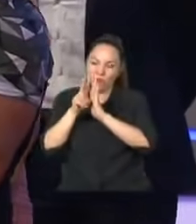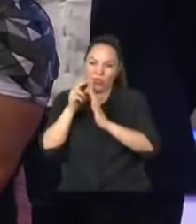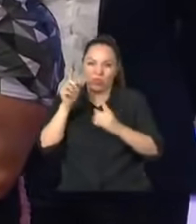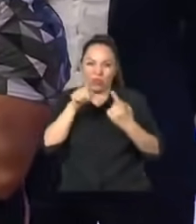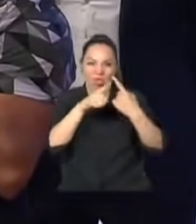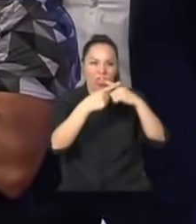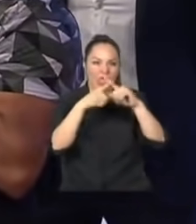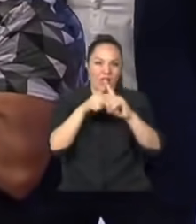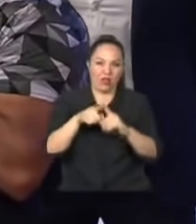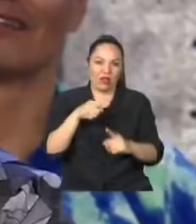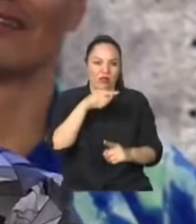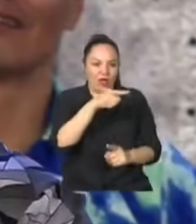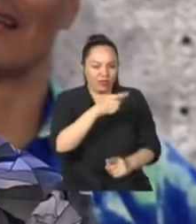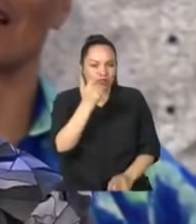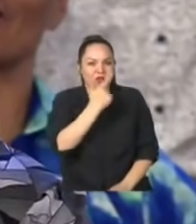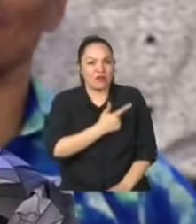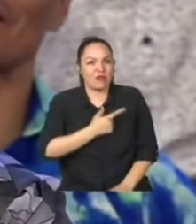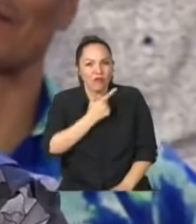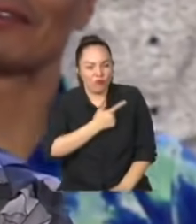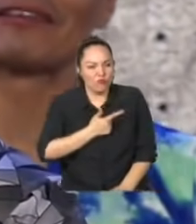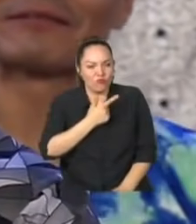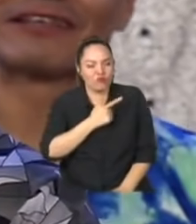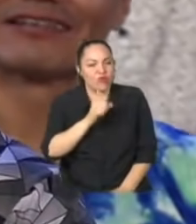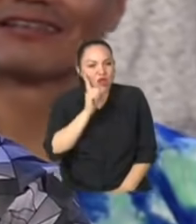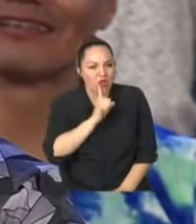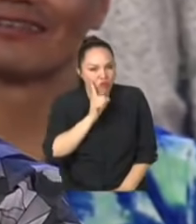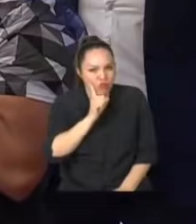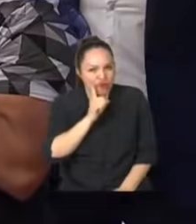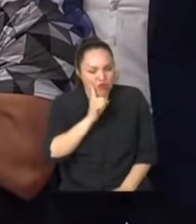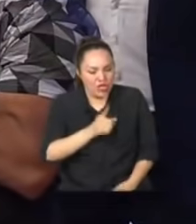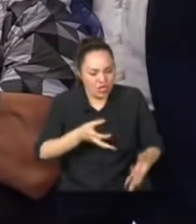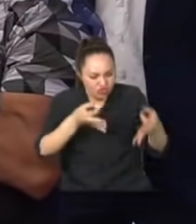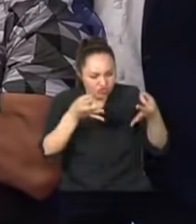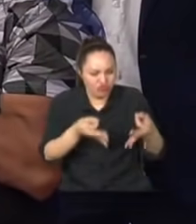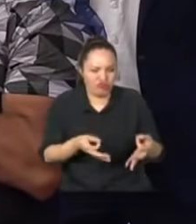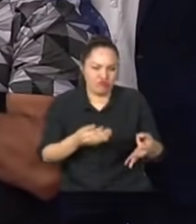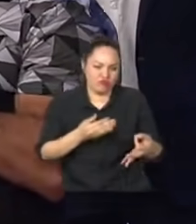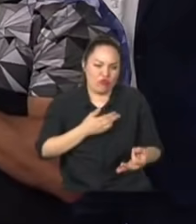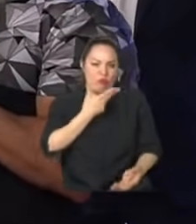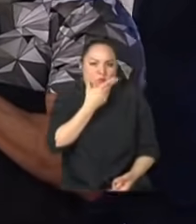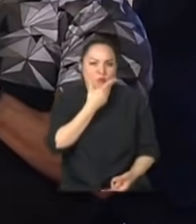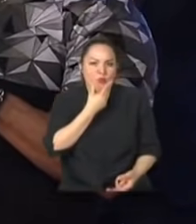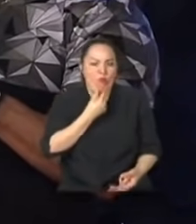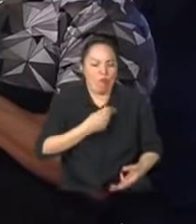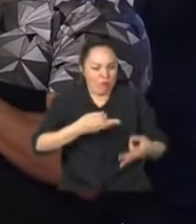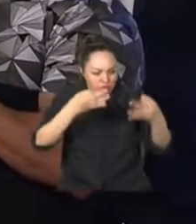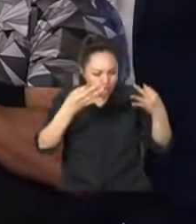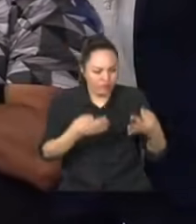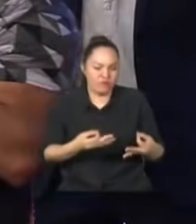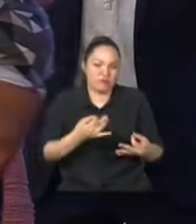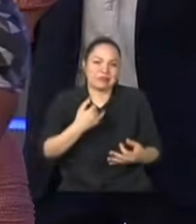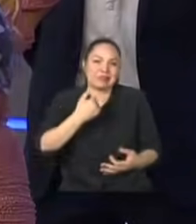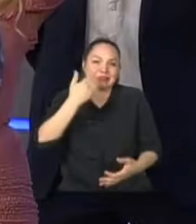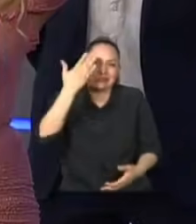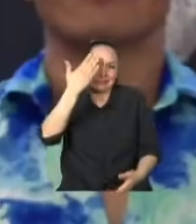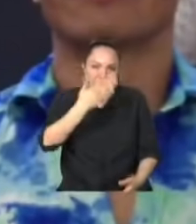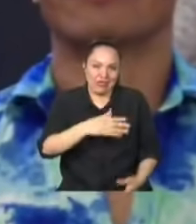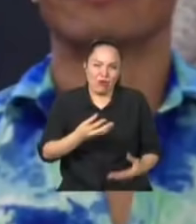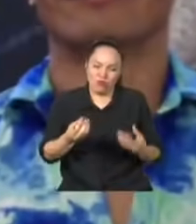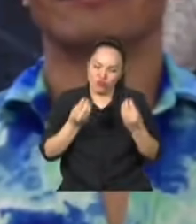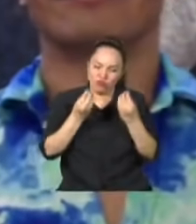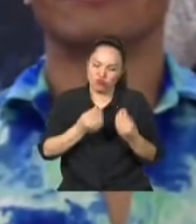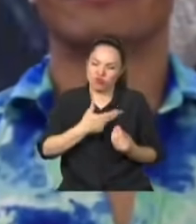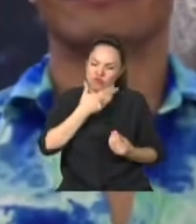eres heterosexual. Heterosexual. ¿Sí? Yo soy hombre. Por eso, heterosexual. Ah, bueno. Sí, soy muy hombre, muy